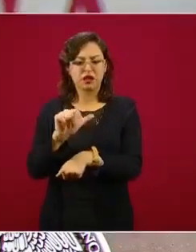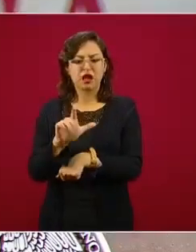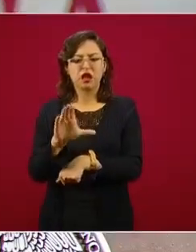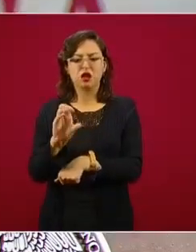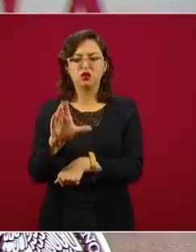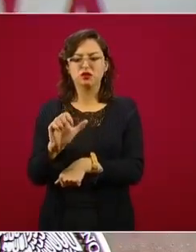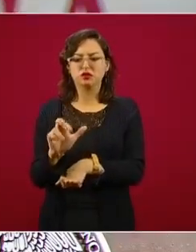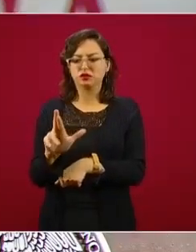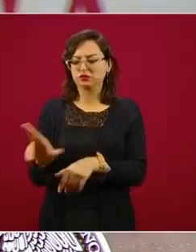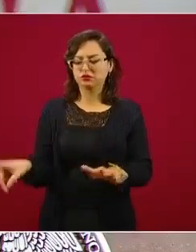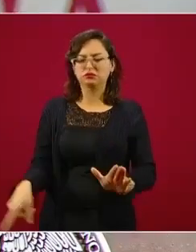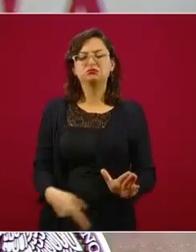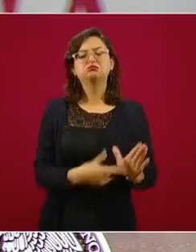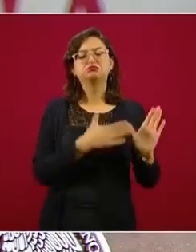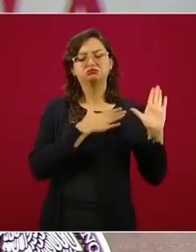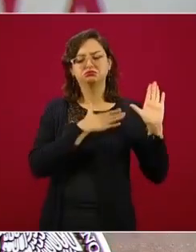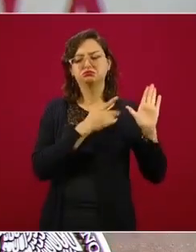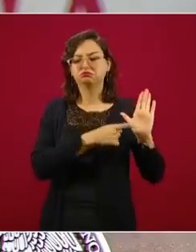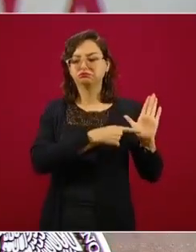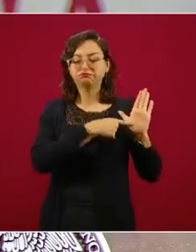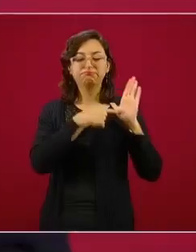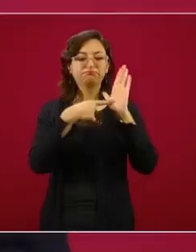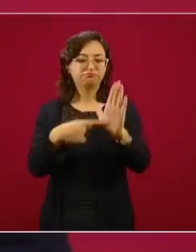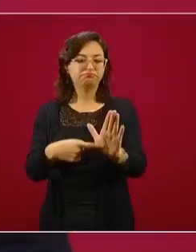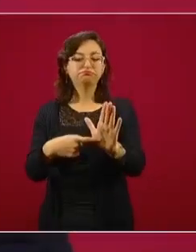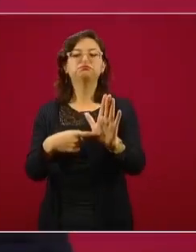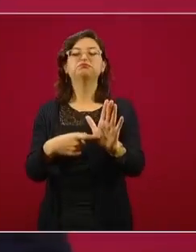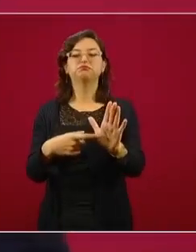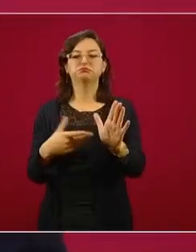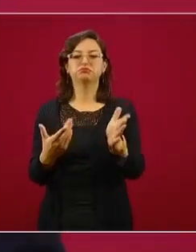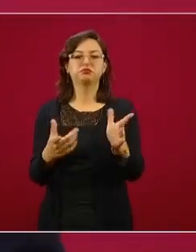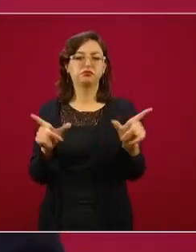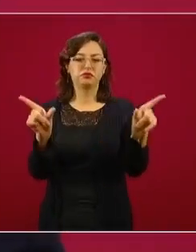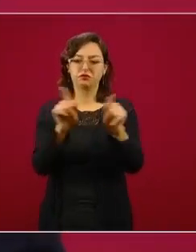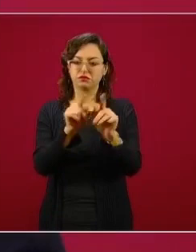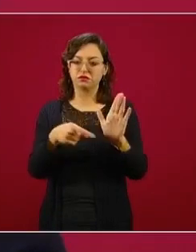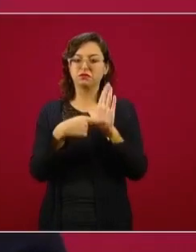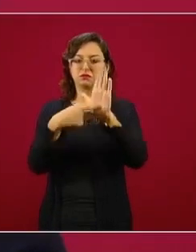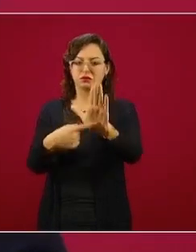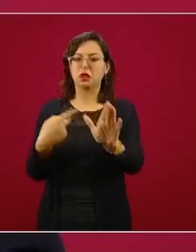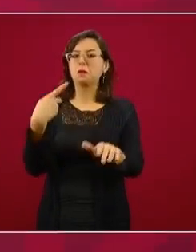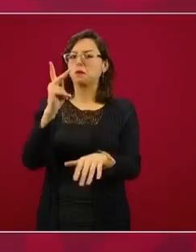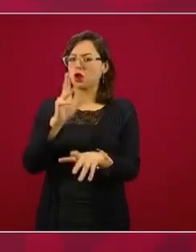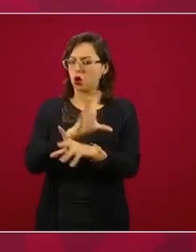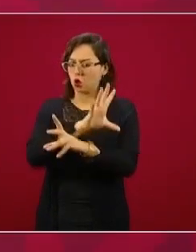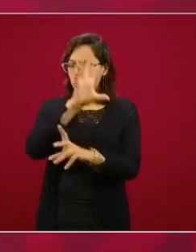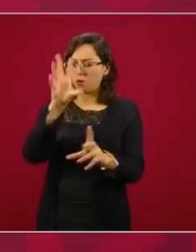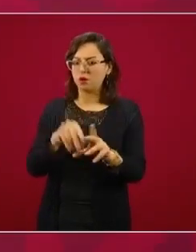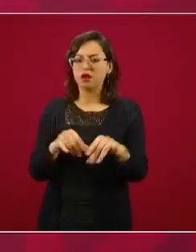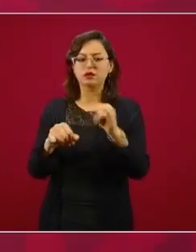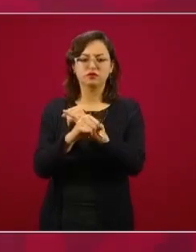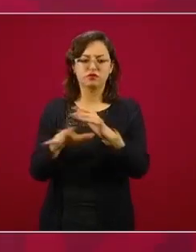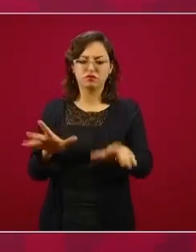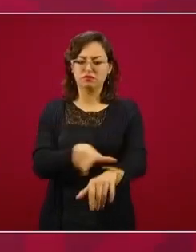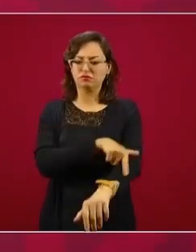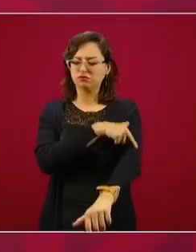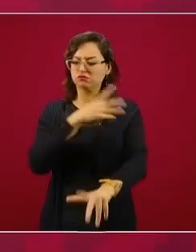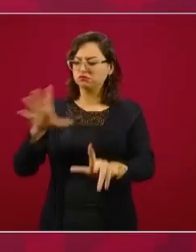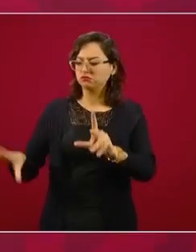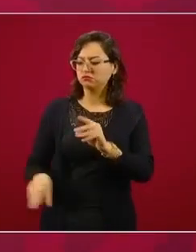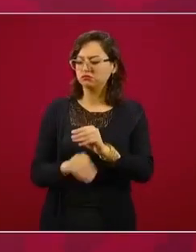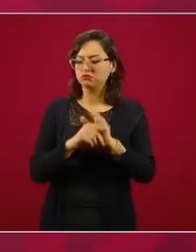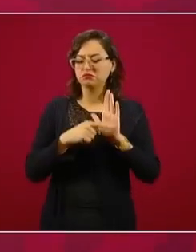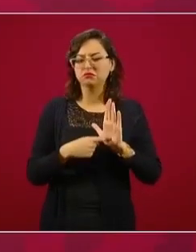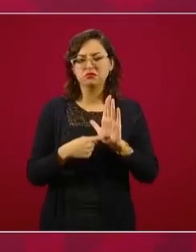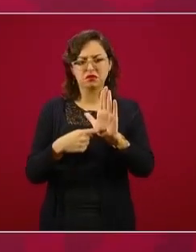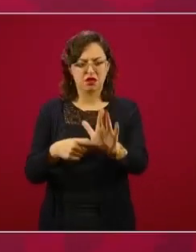de presentar todo el anexo, cuántos hospitales se han